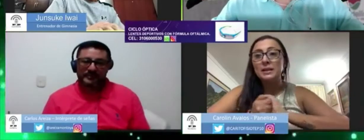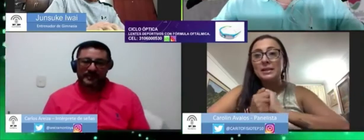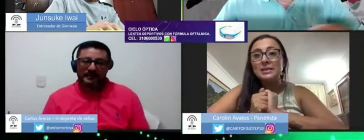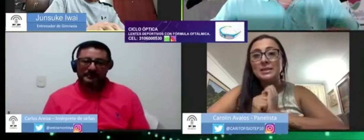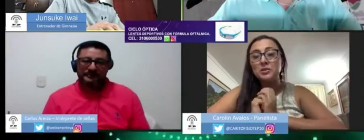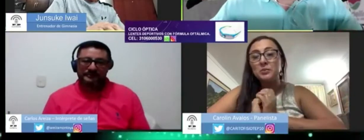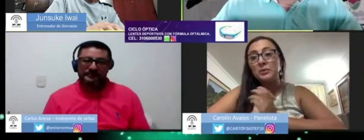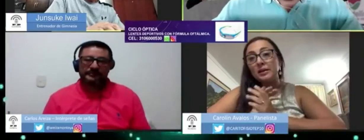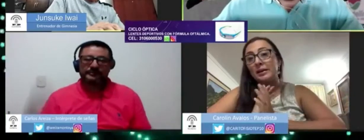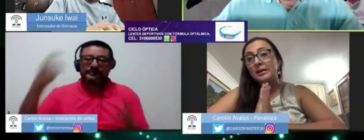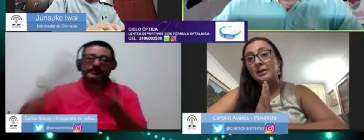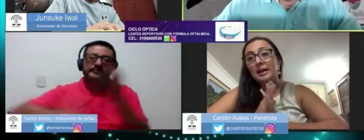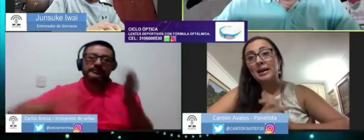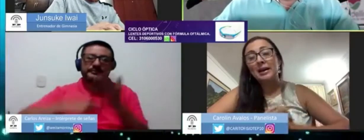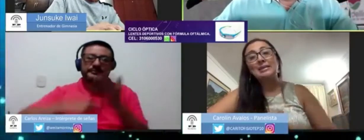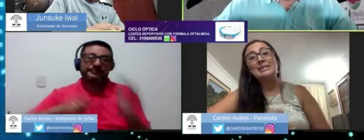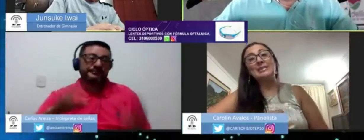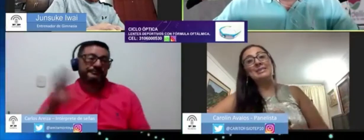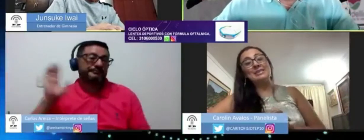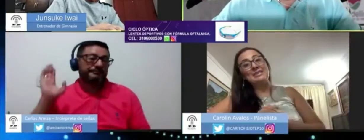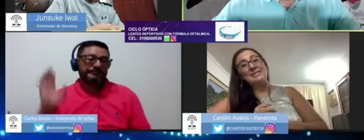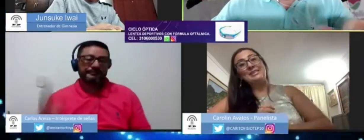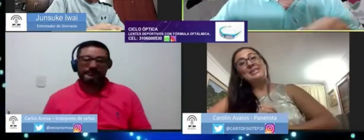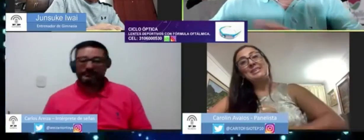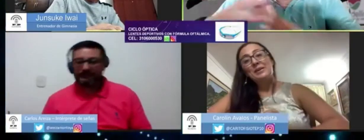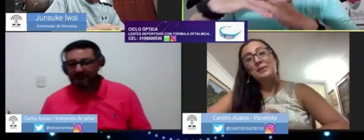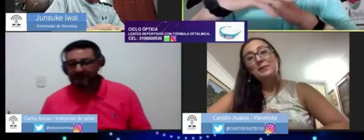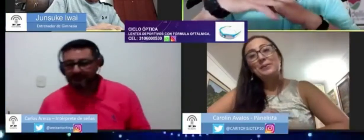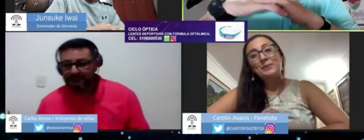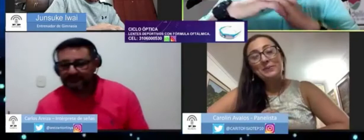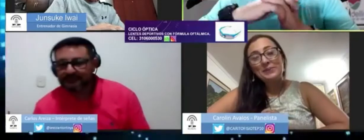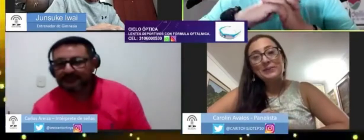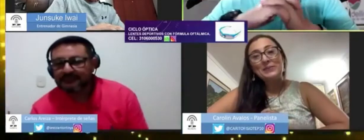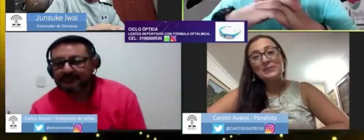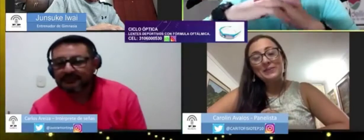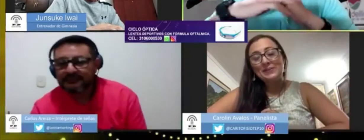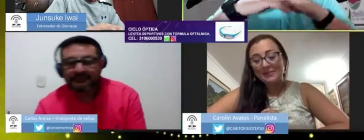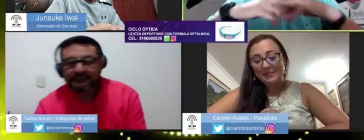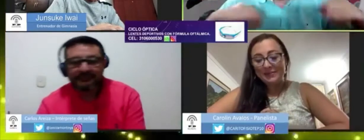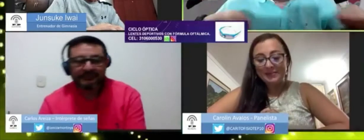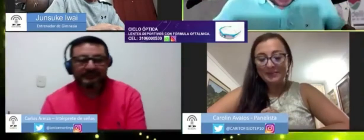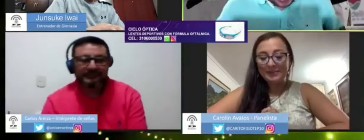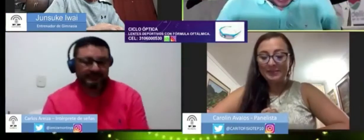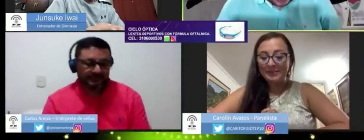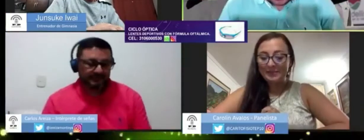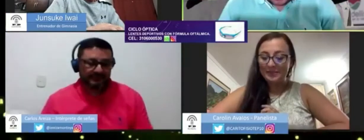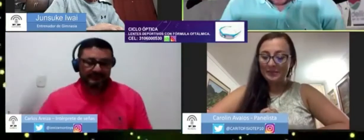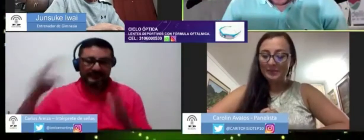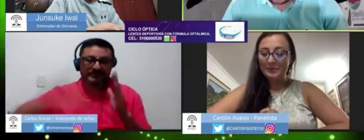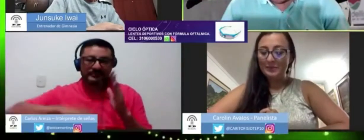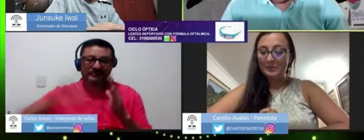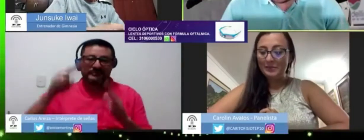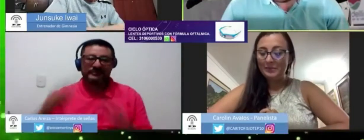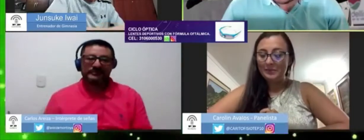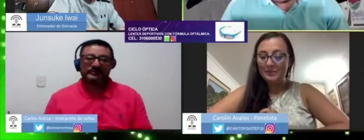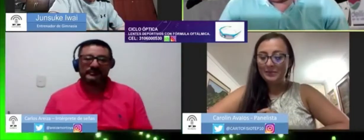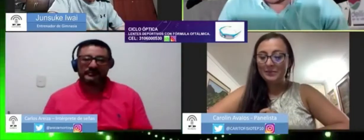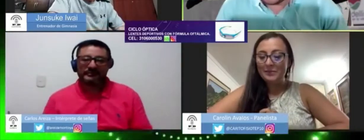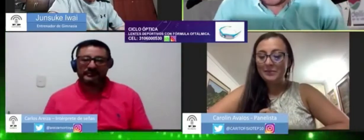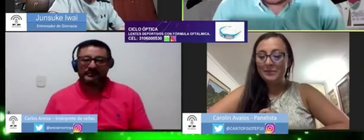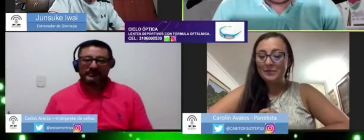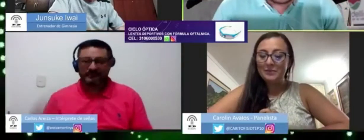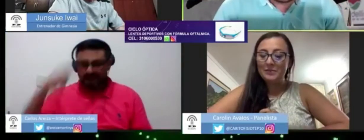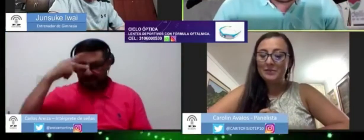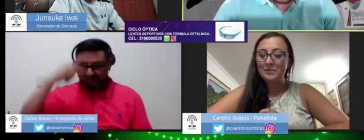Bueno, a ponernos las pilas. A ponernos las pilas. Profe, revisando un poco la historia suya acá en